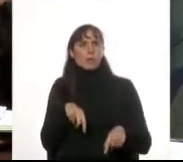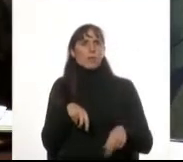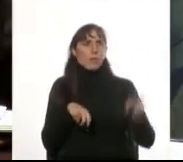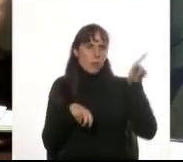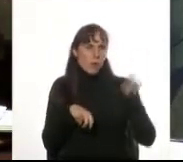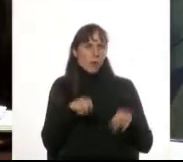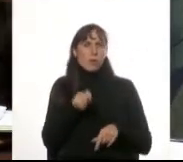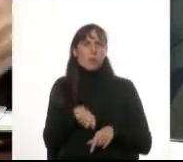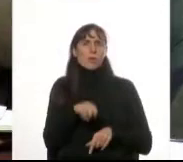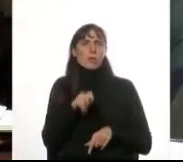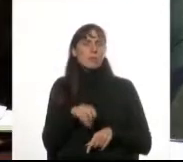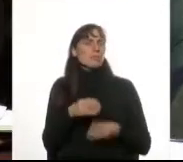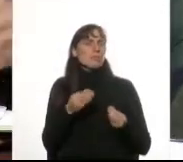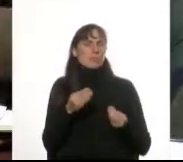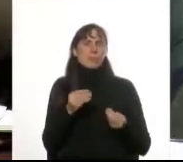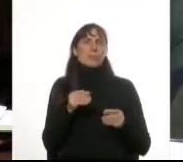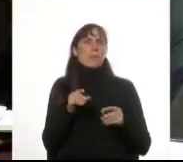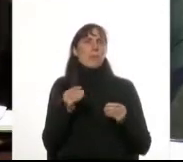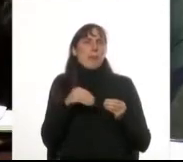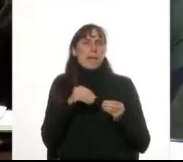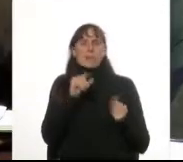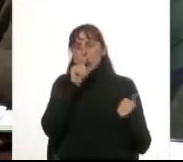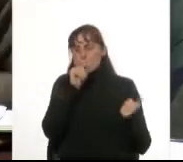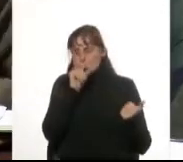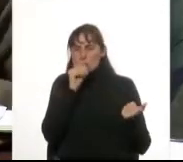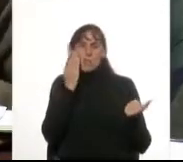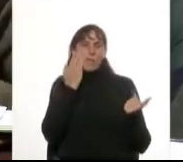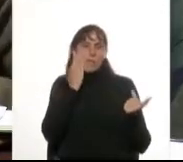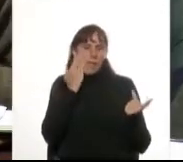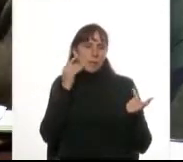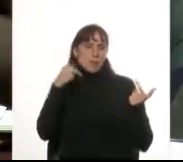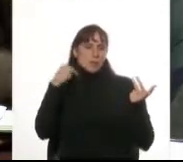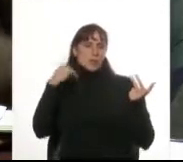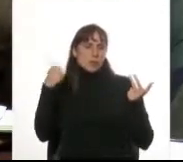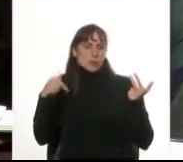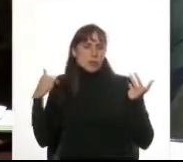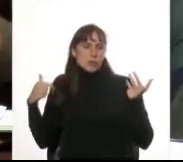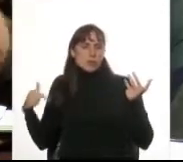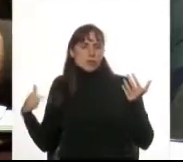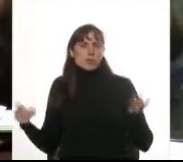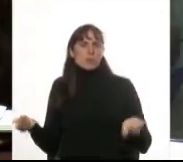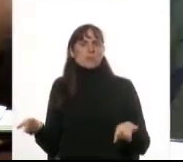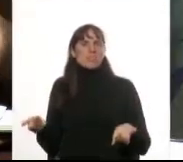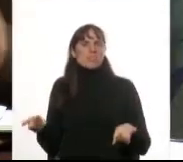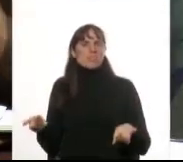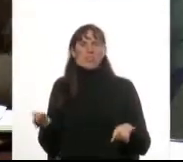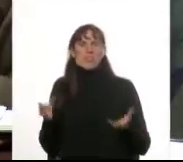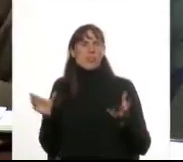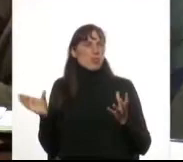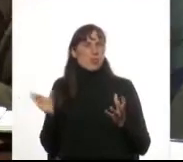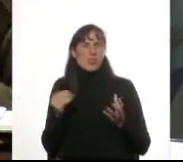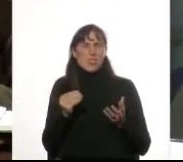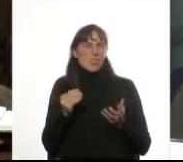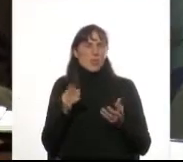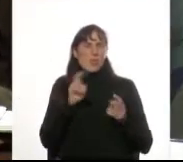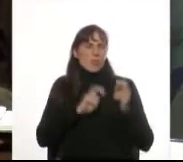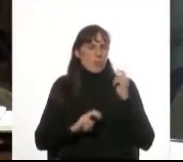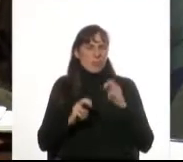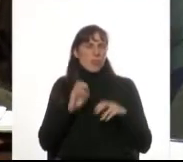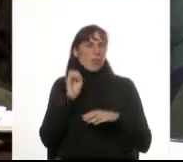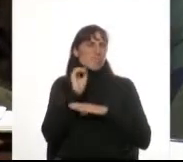y además de utilizar el Twitter, el Facebook, todo eso. Es un machaque